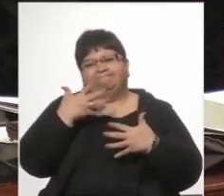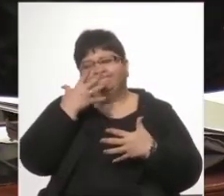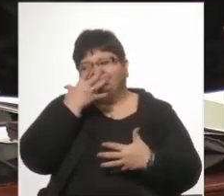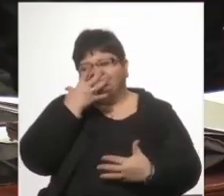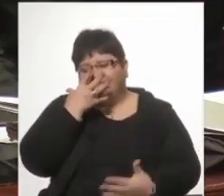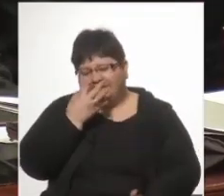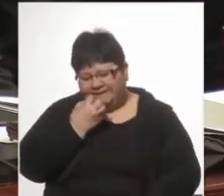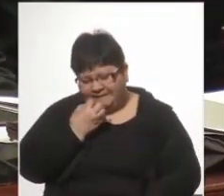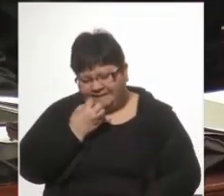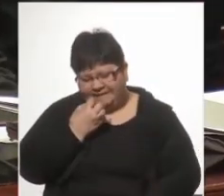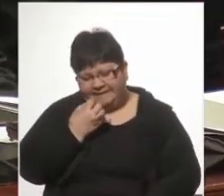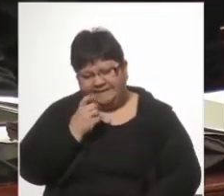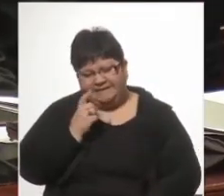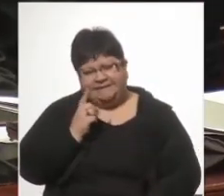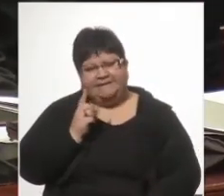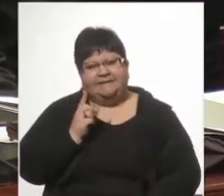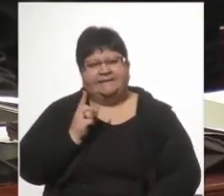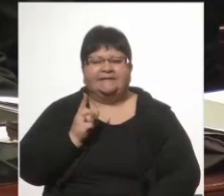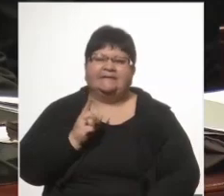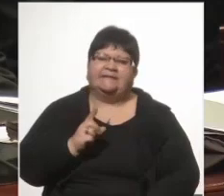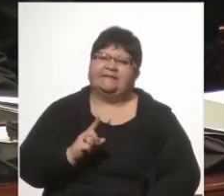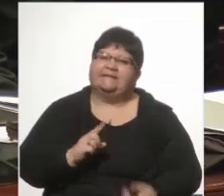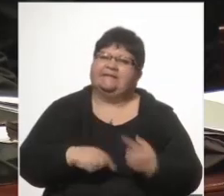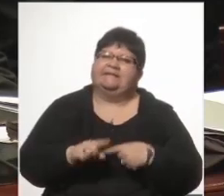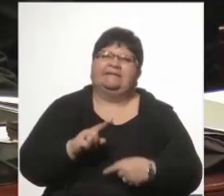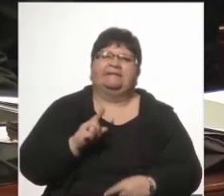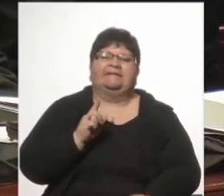por otra, indignación,